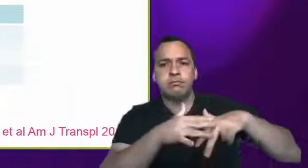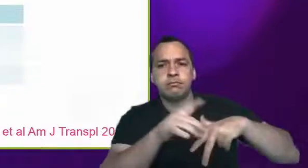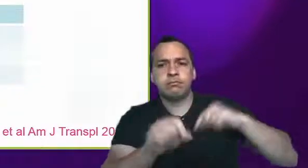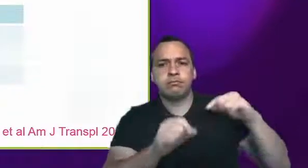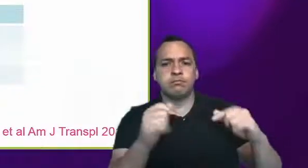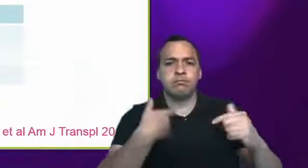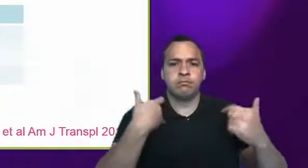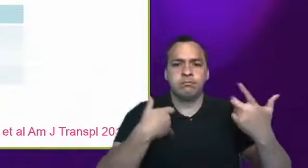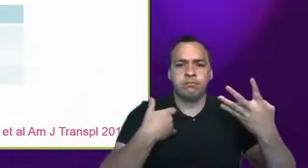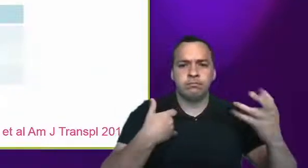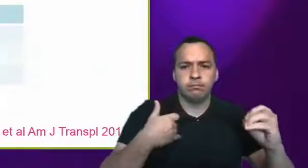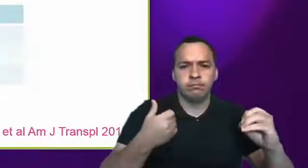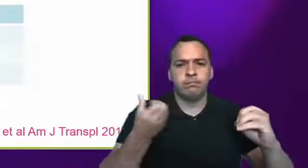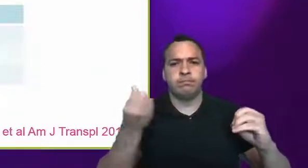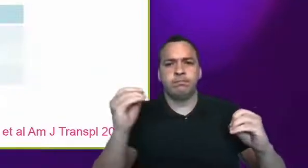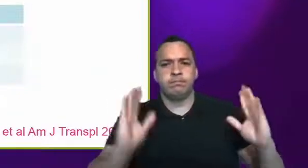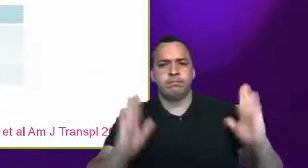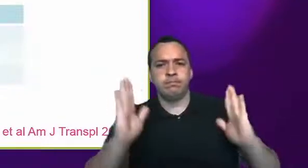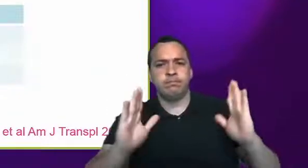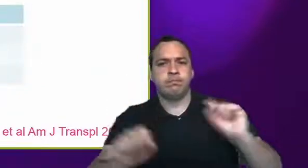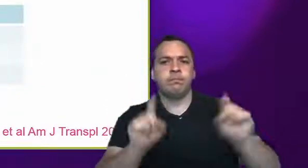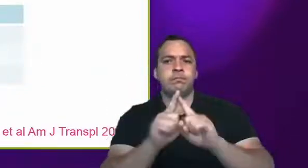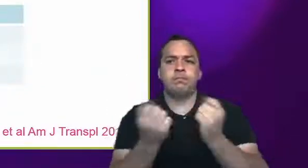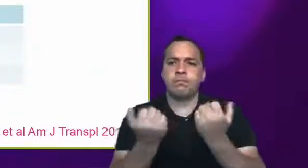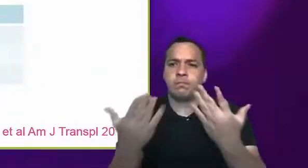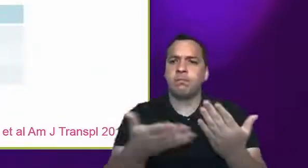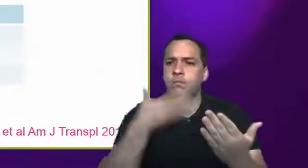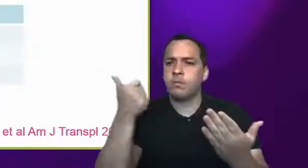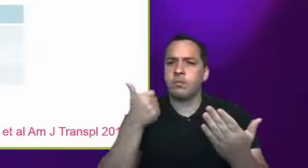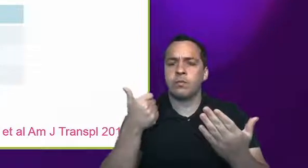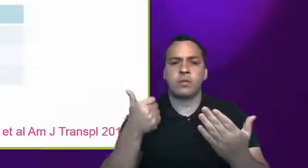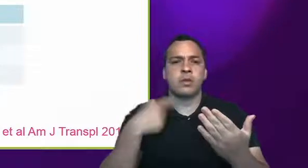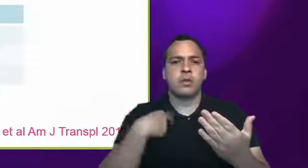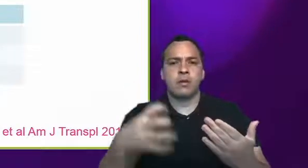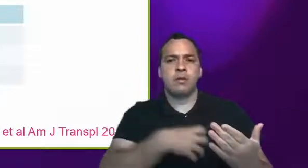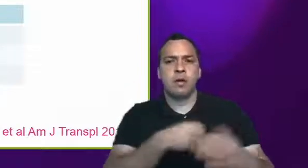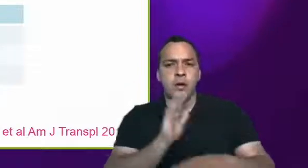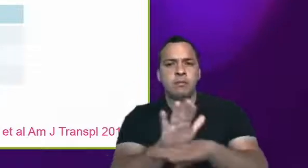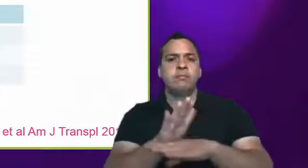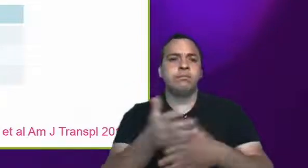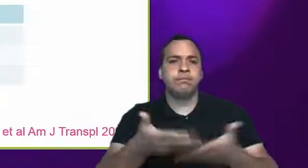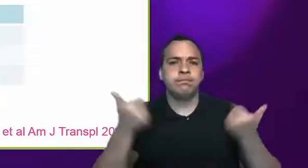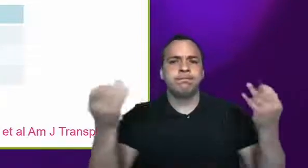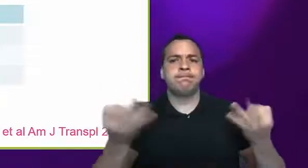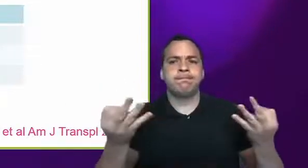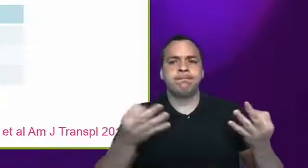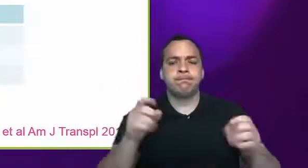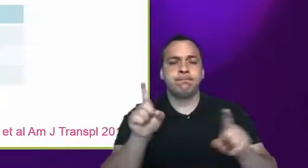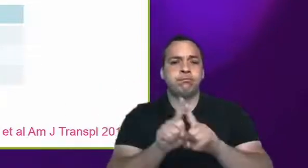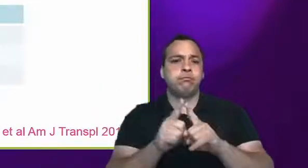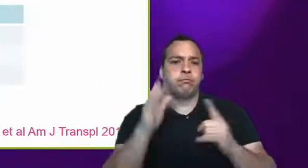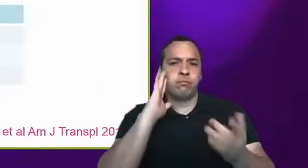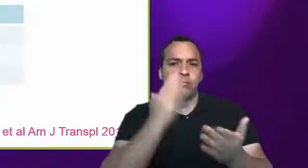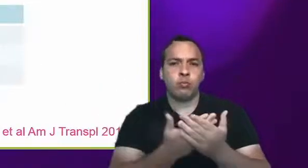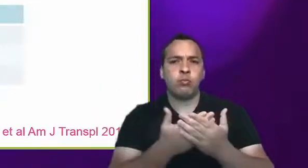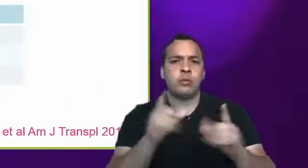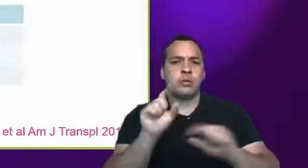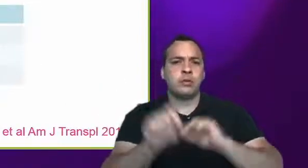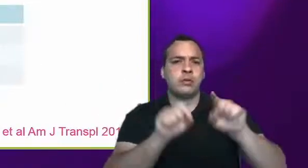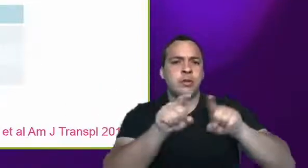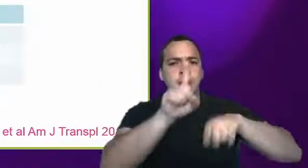40 y 60 años se beneficia mucho más del trasplante. Creemos que igualmente existe un bias,